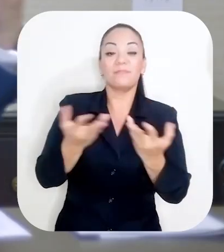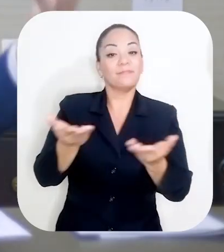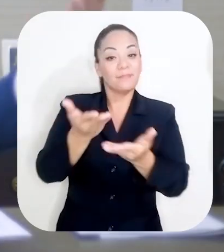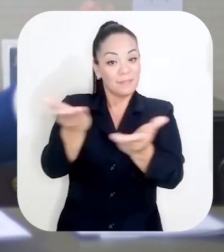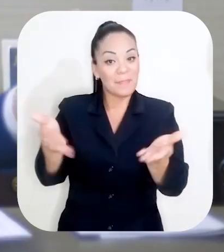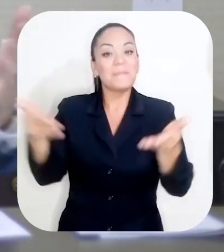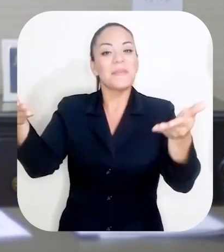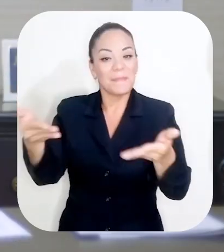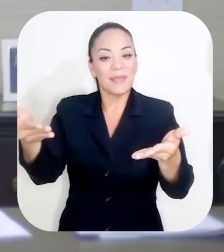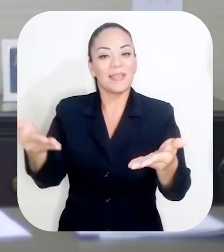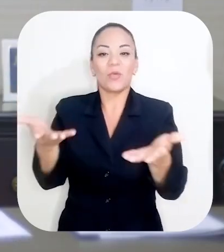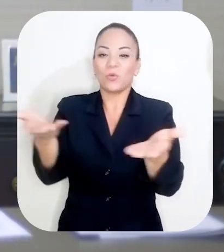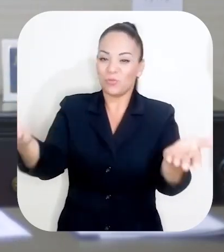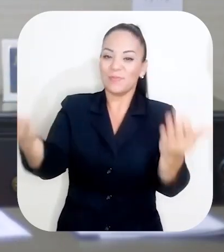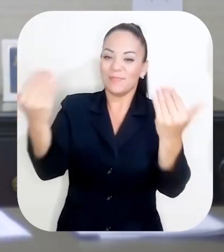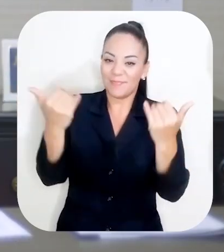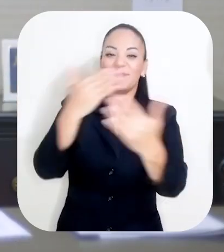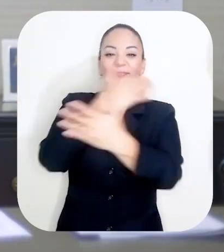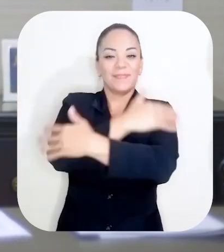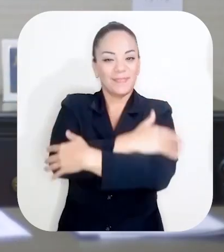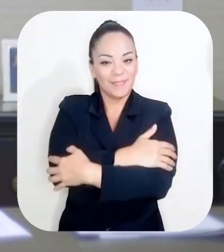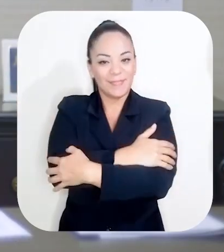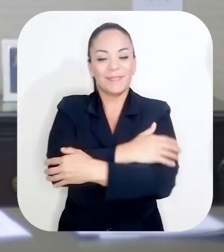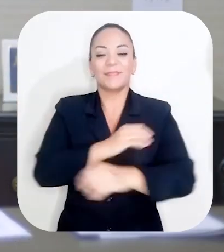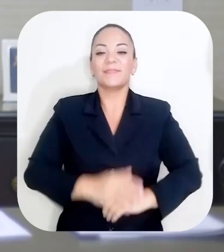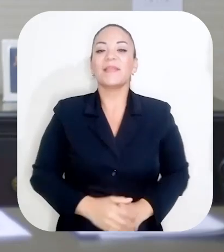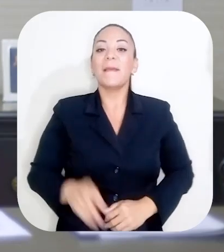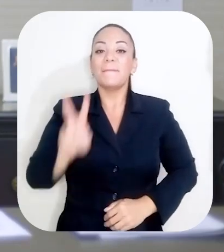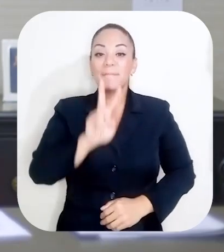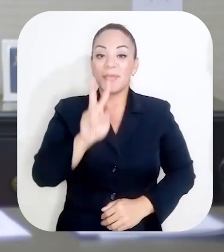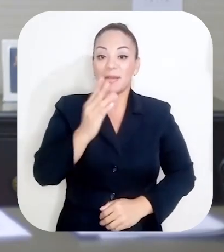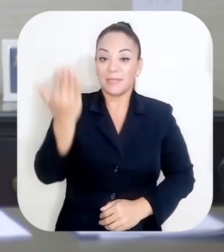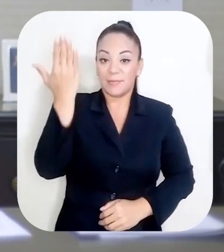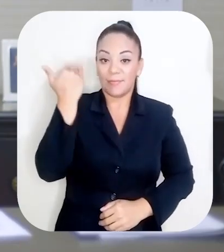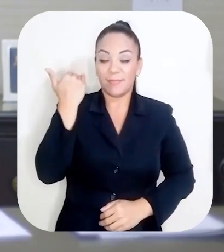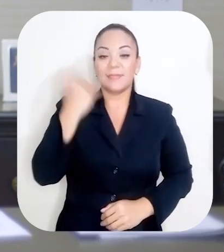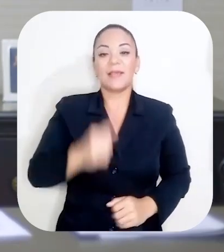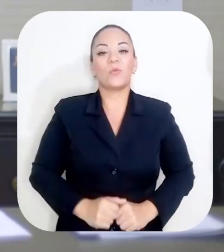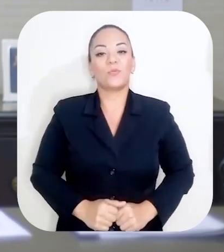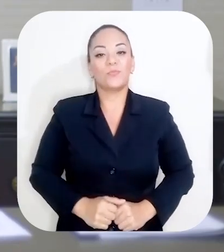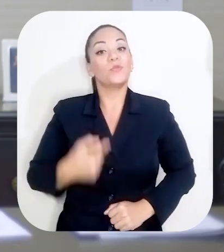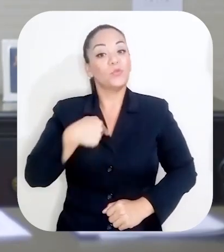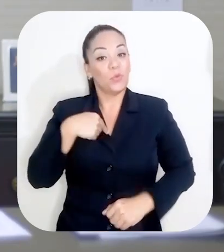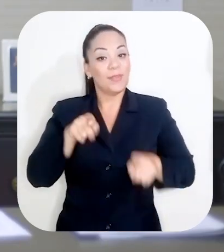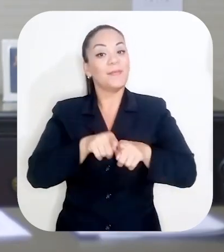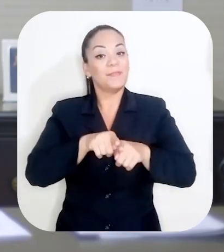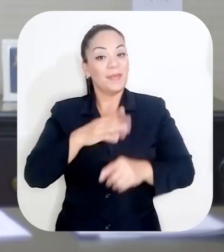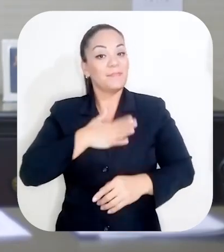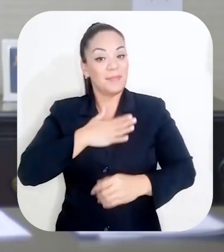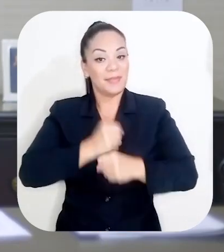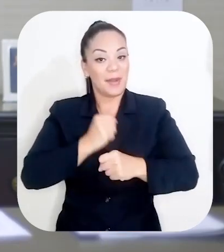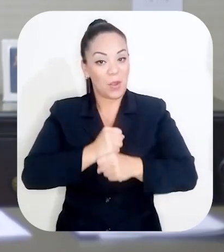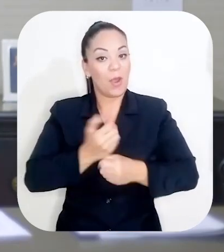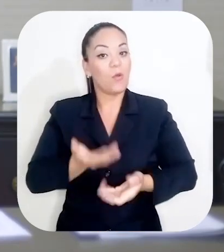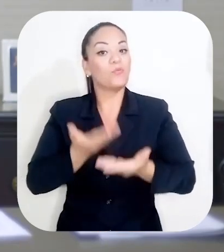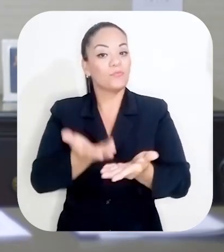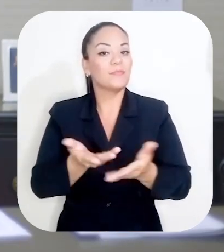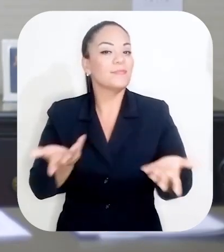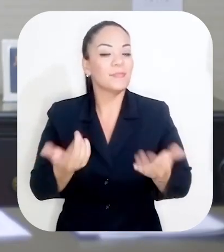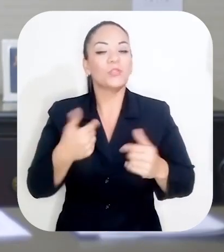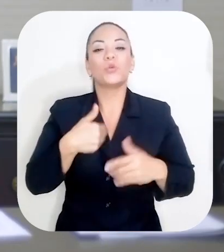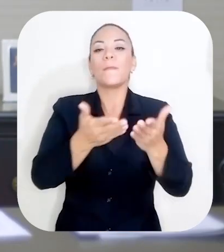bienvenidos con brazos abiertos el viernes pasado Yo también pongo mi granito de arena